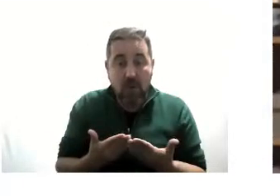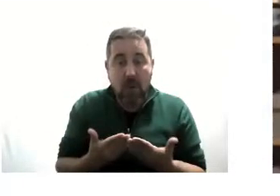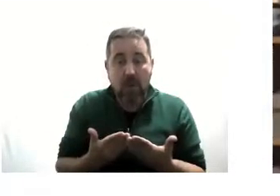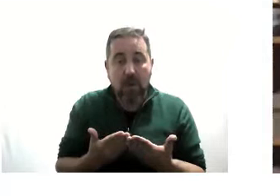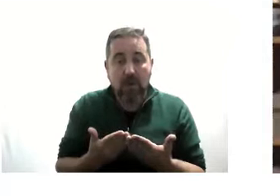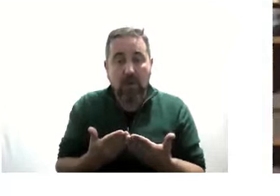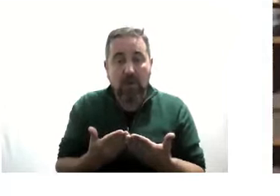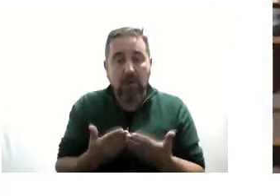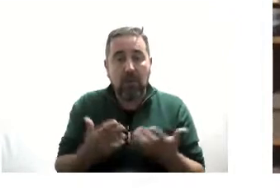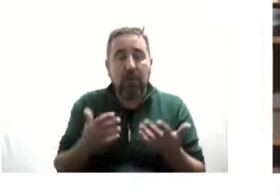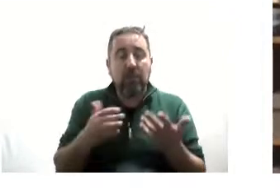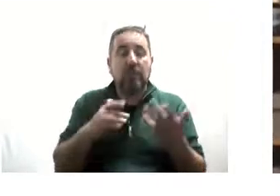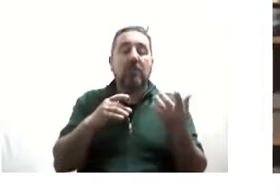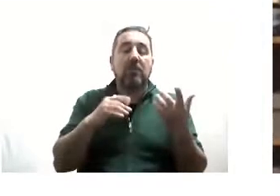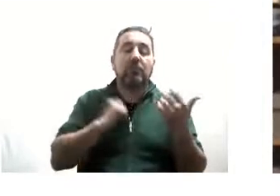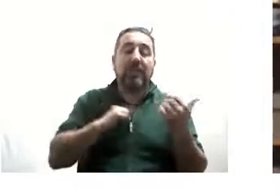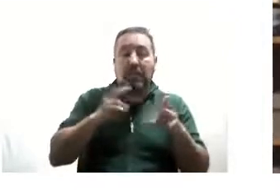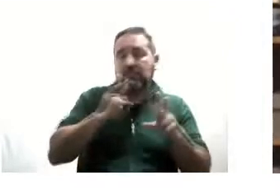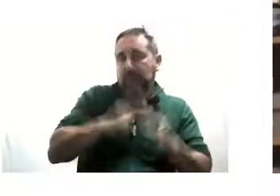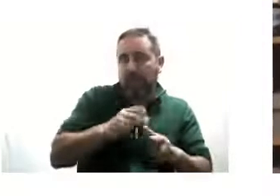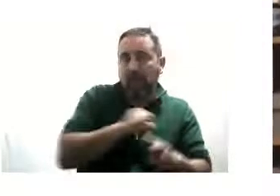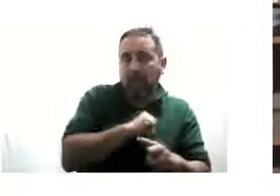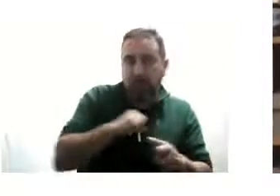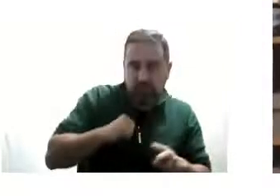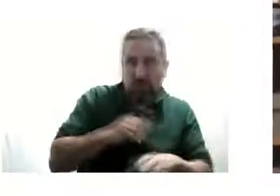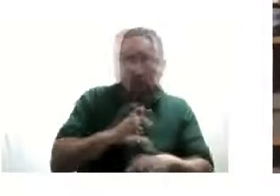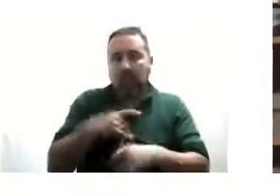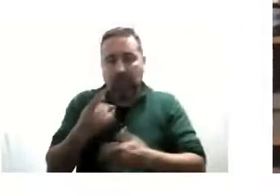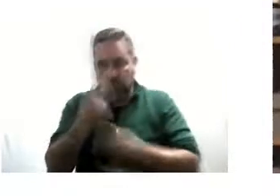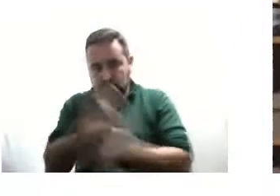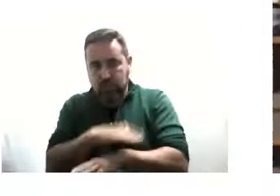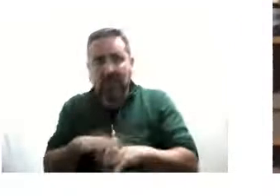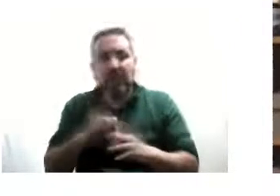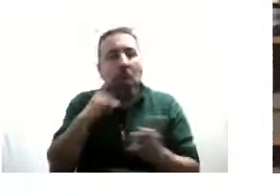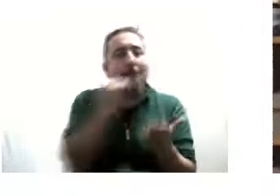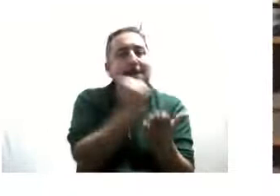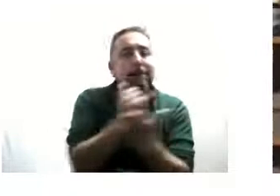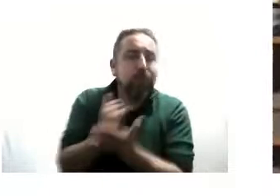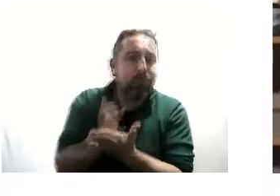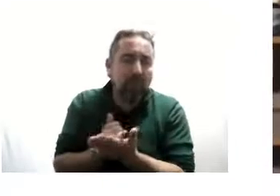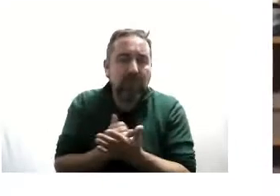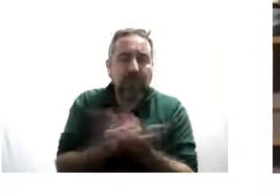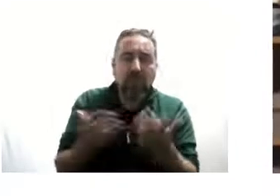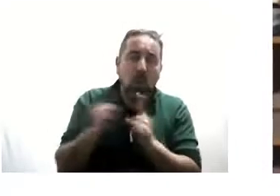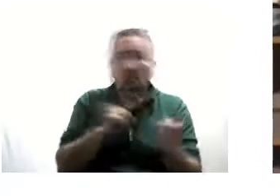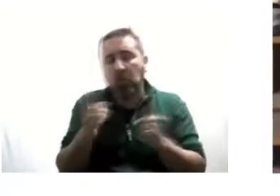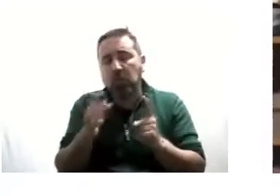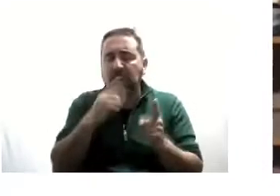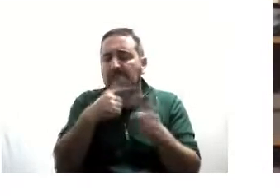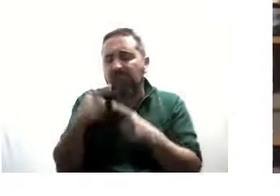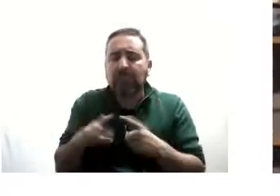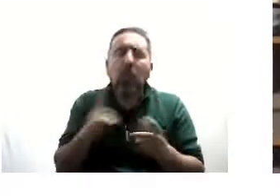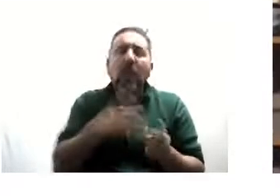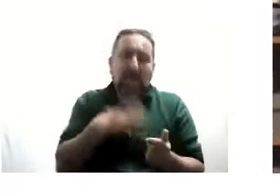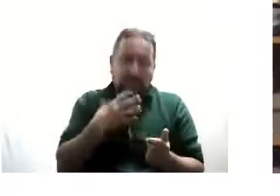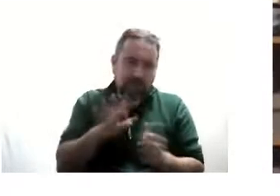tanto de la red pública como la red privada, hay unas pruebas de screening que varían un poco entre unos y otros, pero digamos que somos capaces